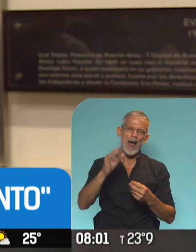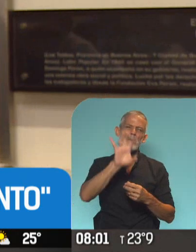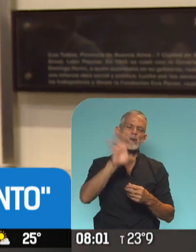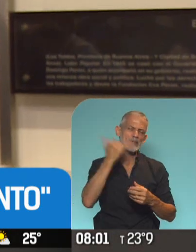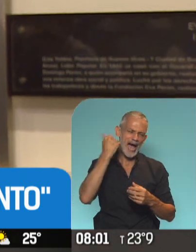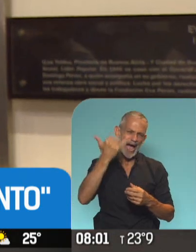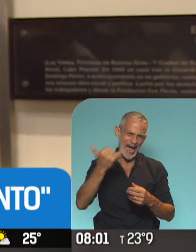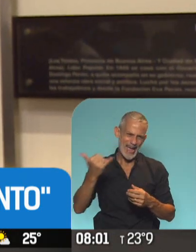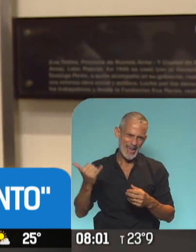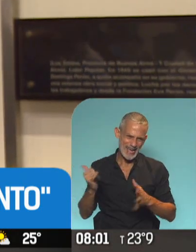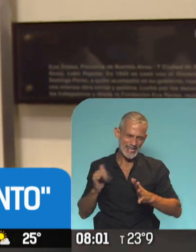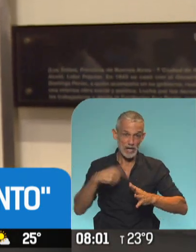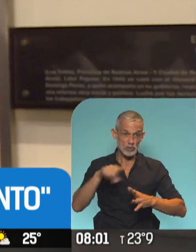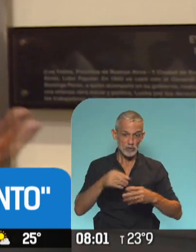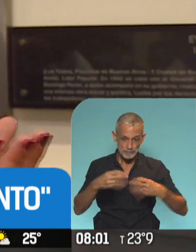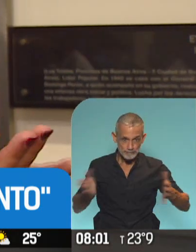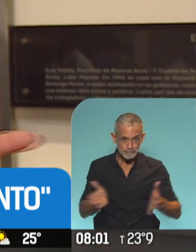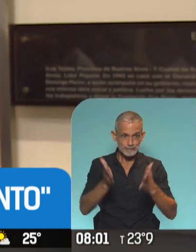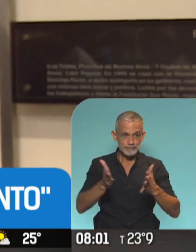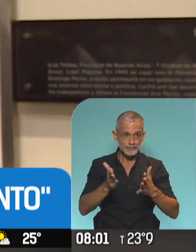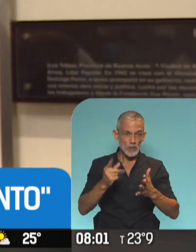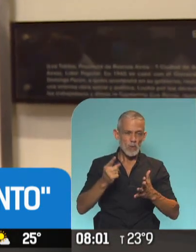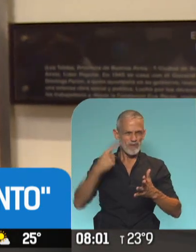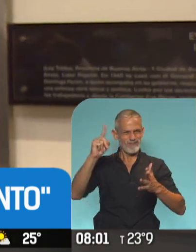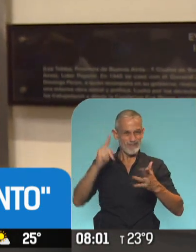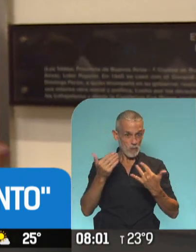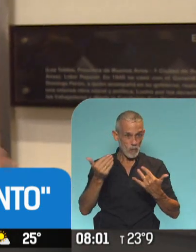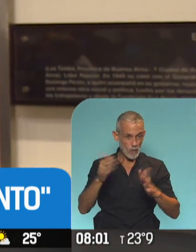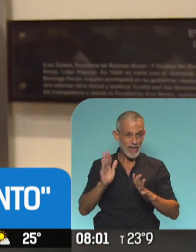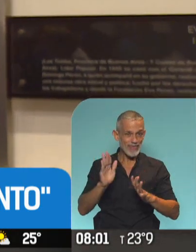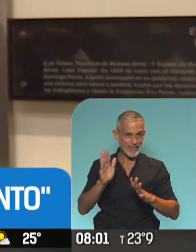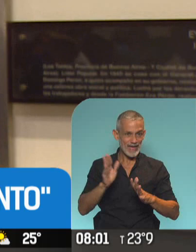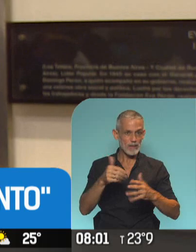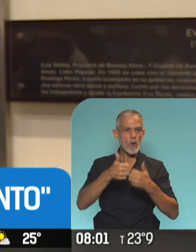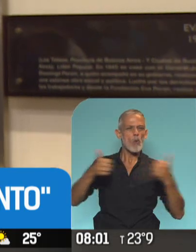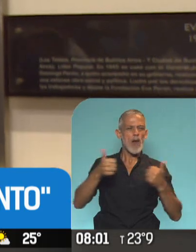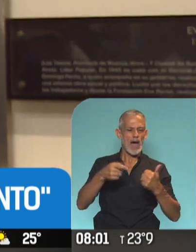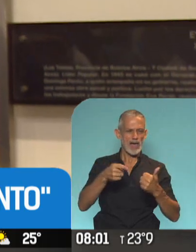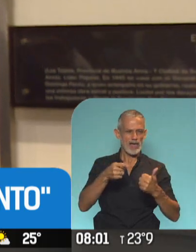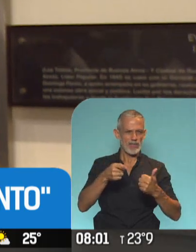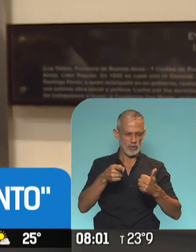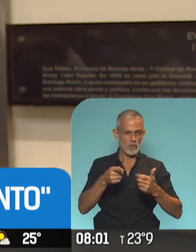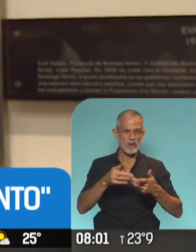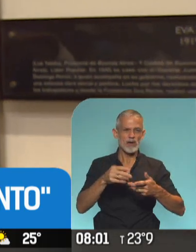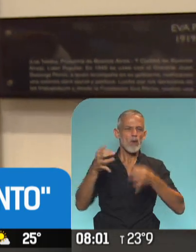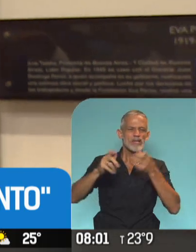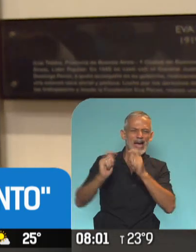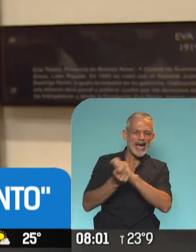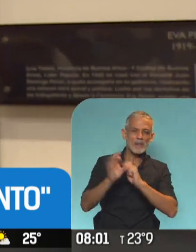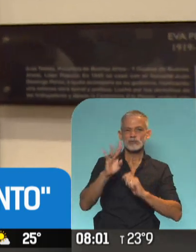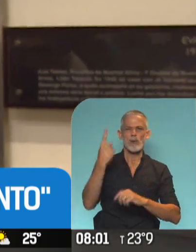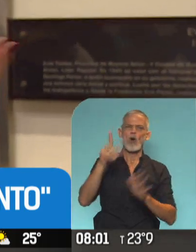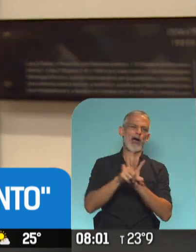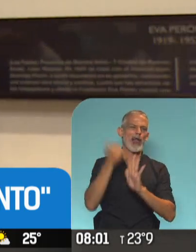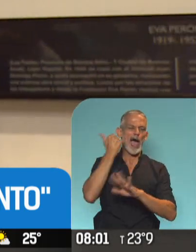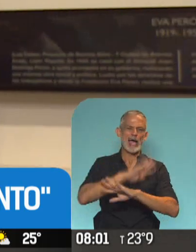está. Nosotros tenemos que ponerlo en funcionamiento, como el recurso extraordinario, como un montón de cuestiones, porque, para cambiar la justicia no es una sola